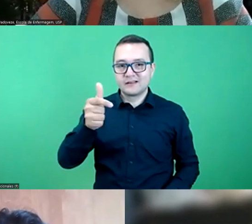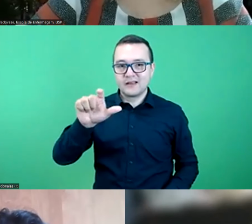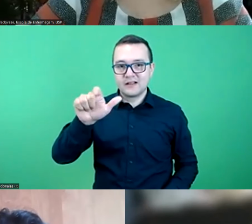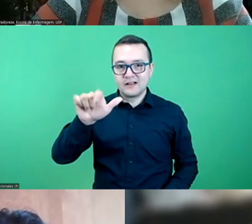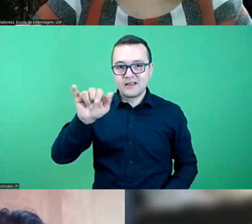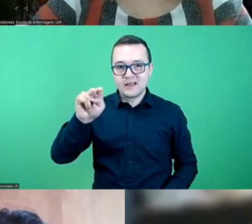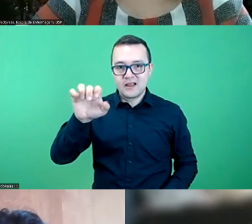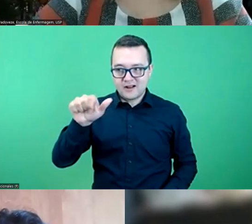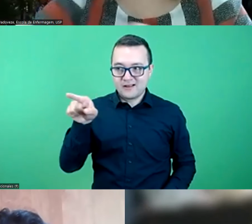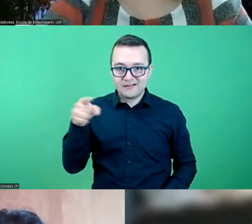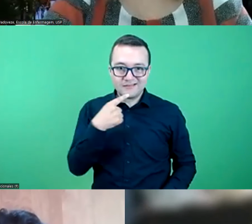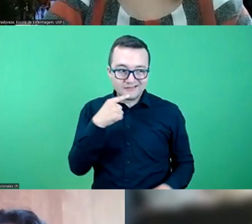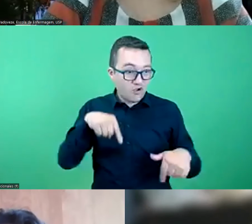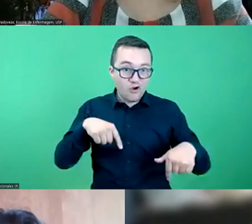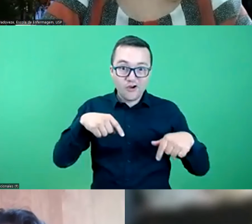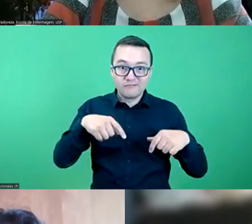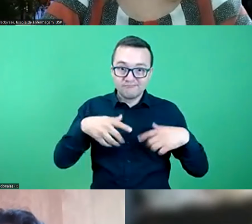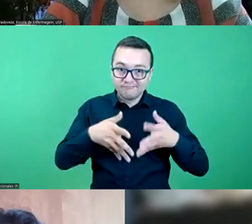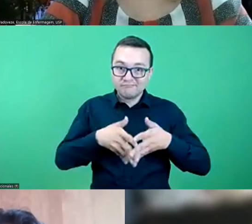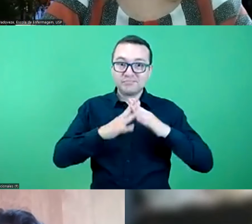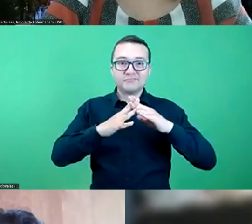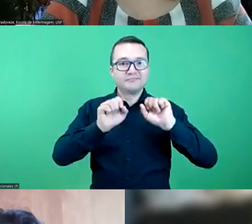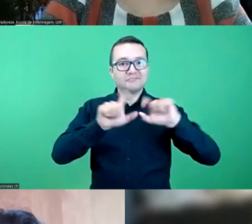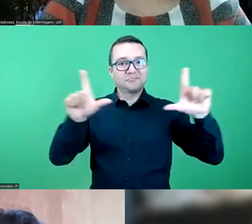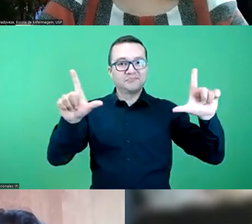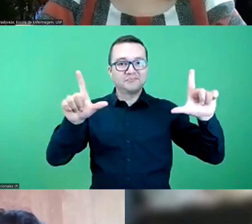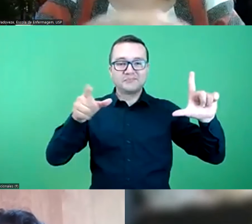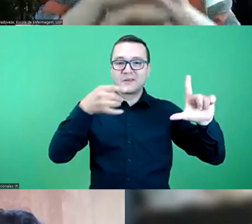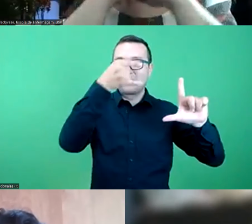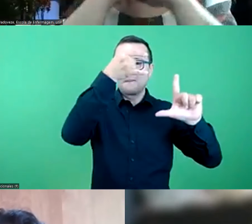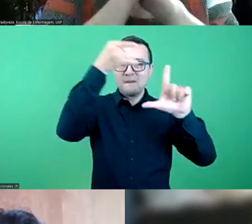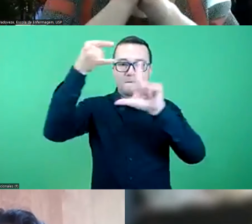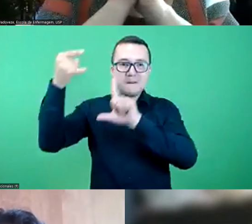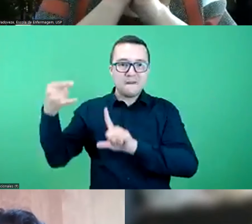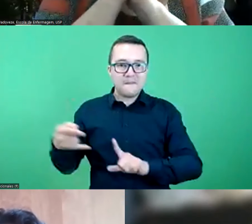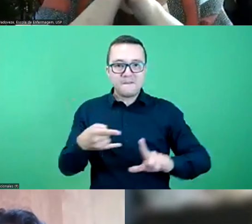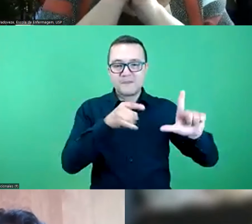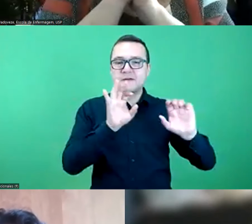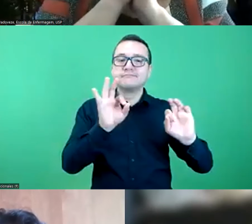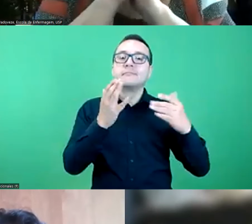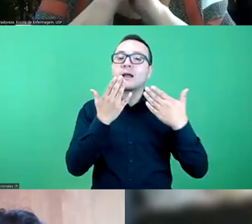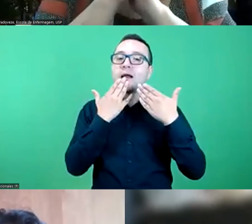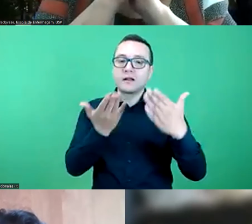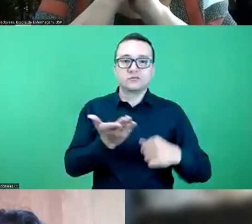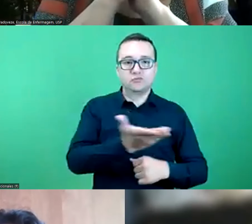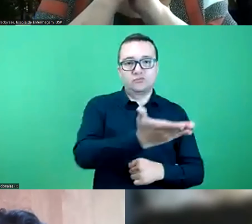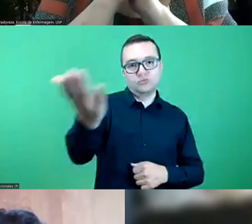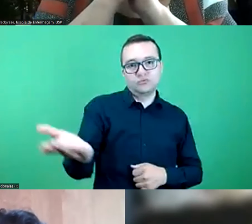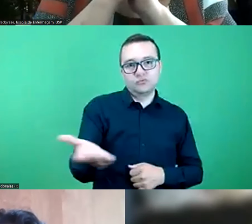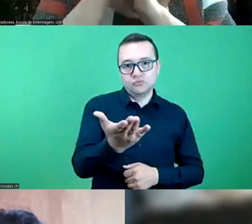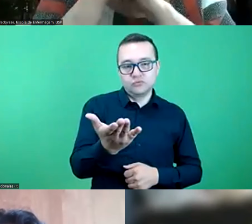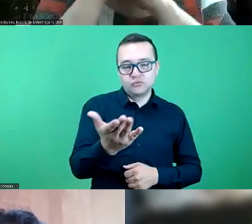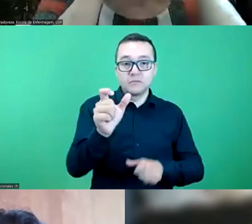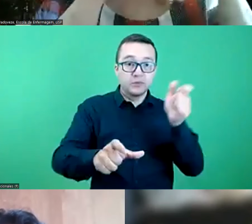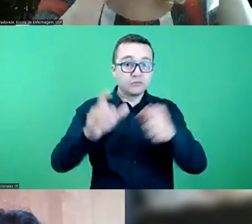todos ustedes, a todos los que han participado como panelistas, a todos los que han participado y han